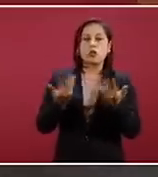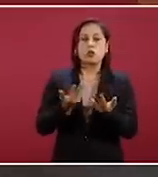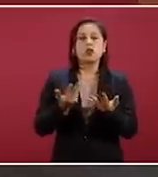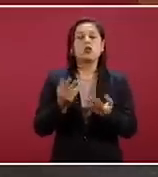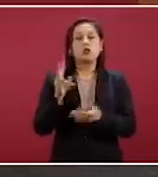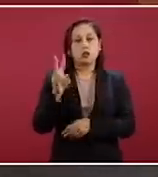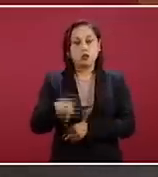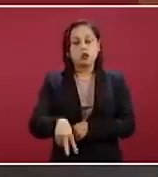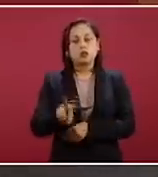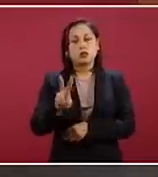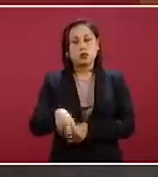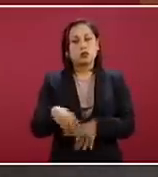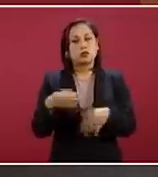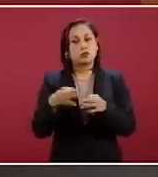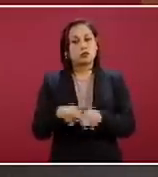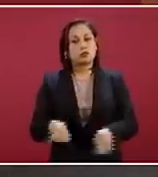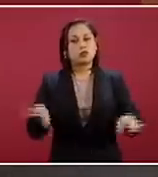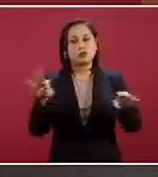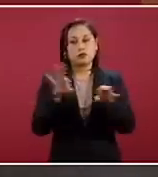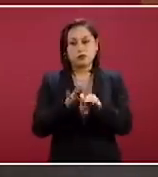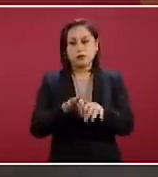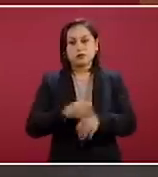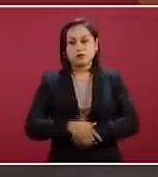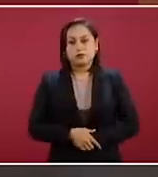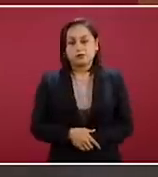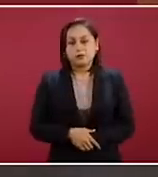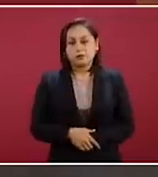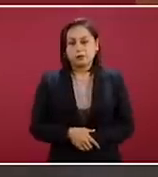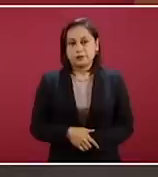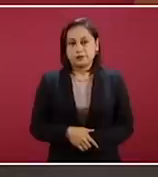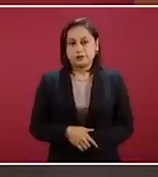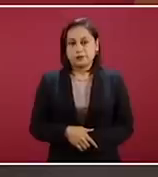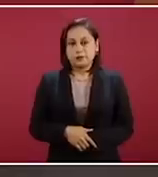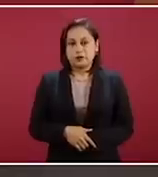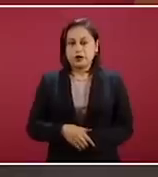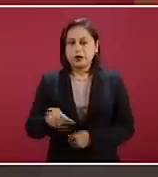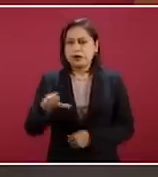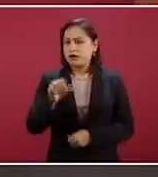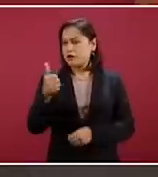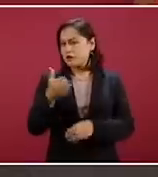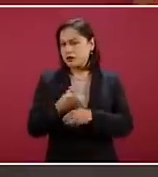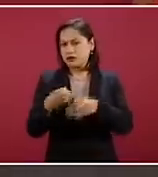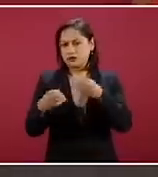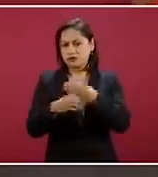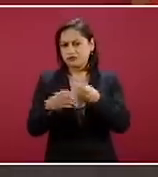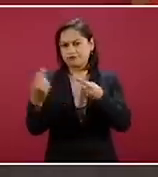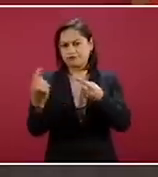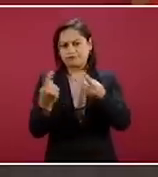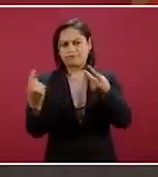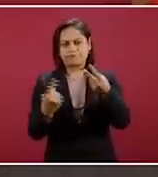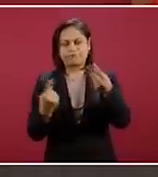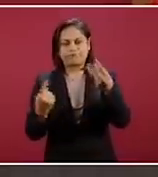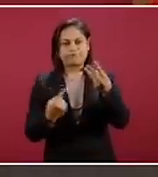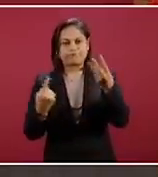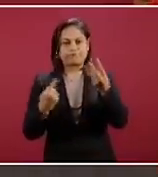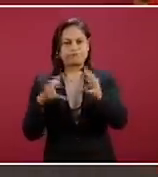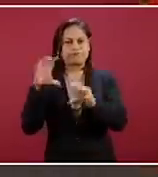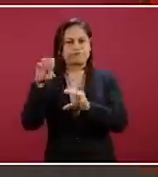Y así muchas otras cosas. El que